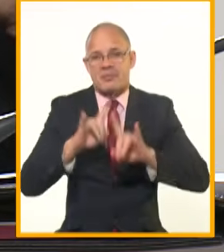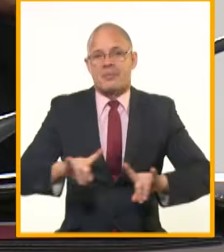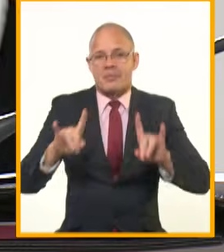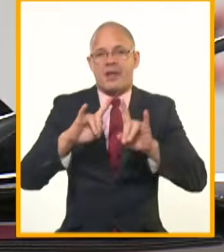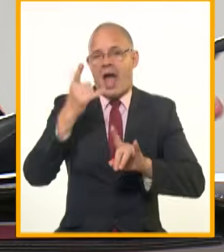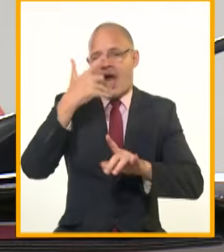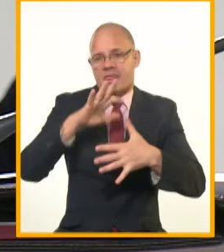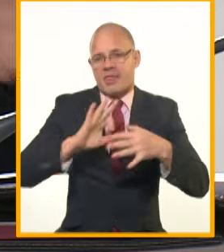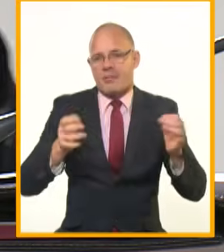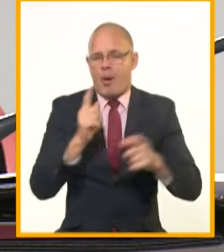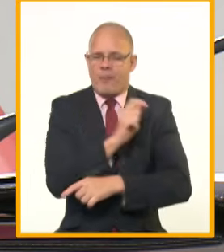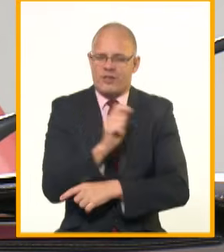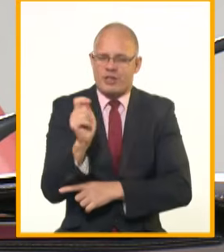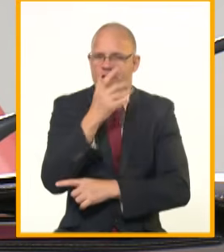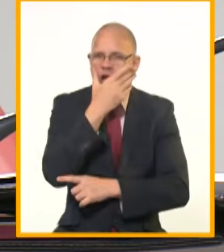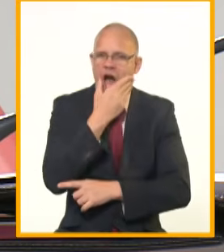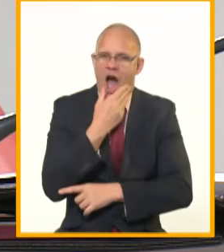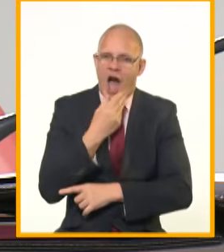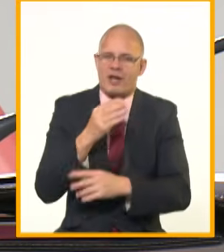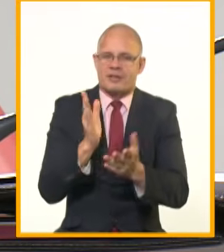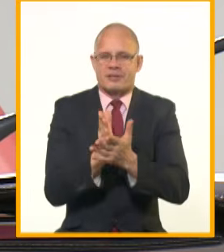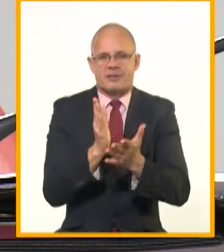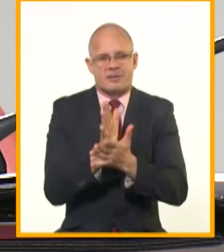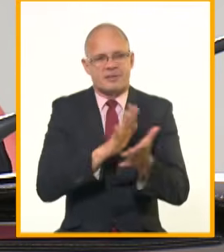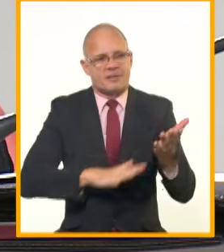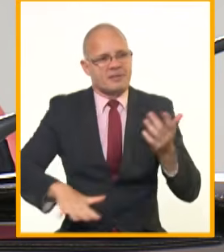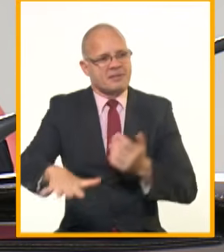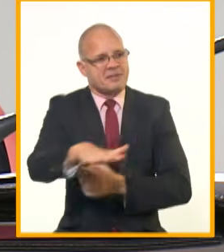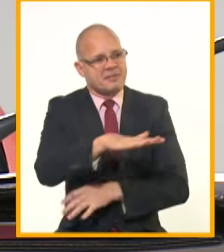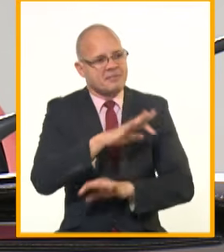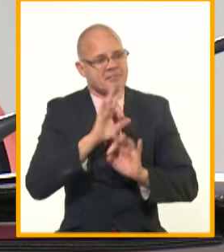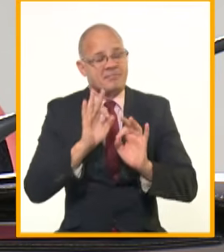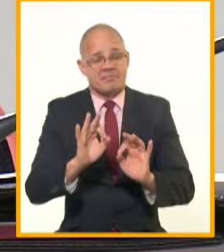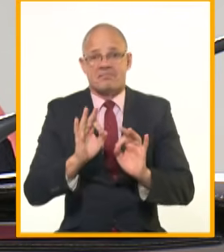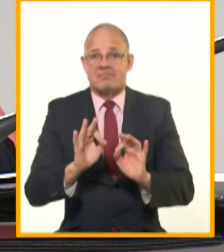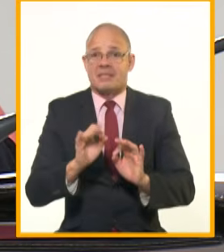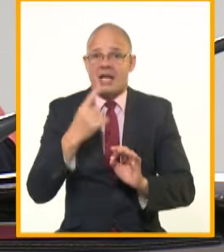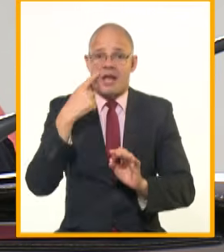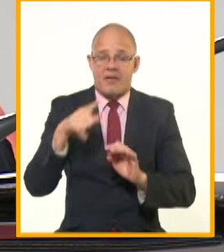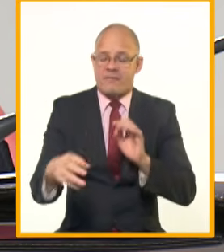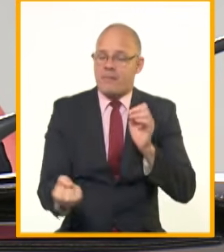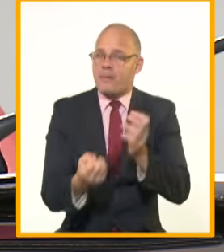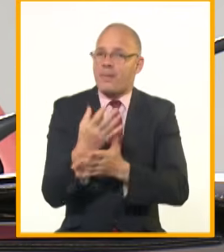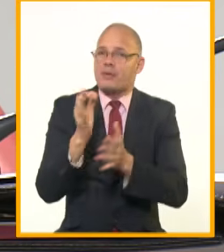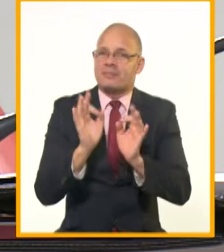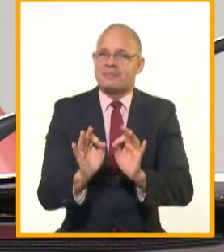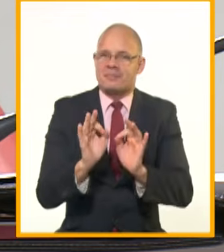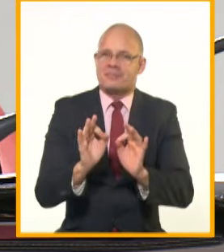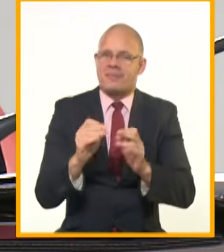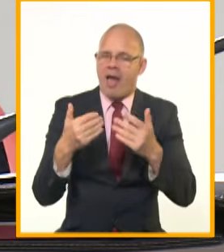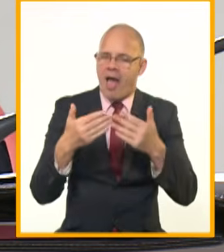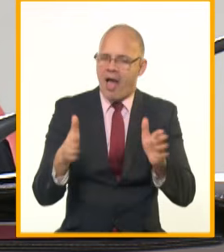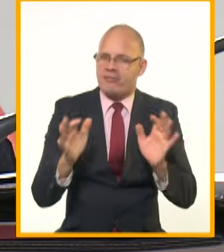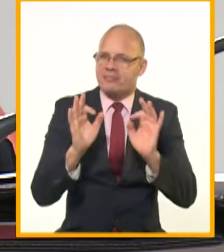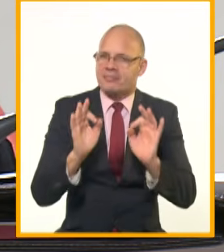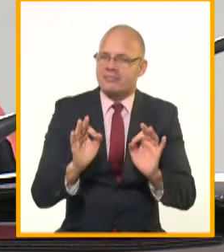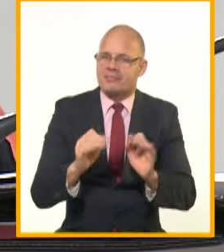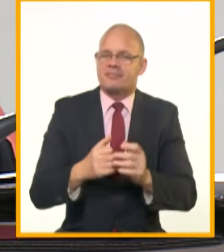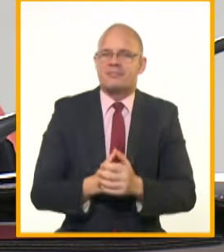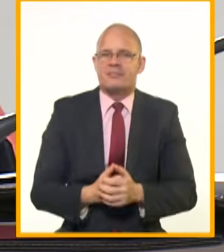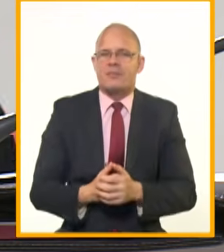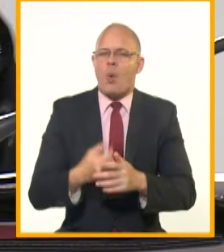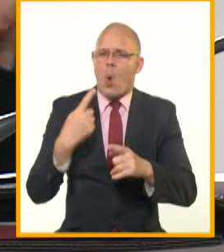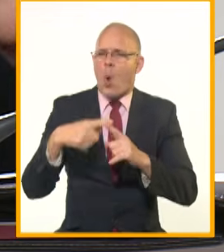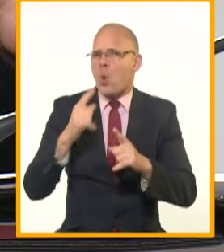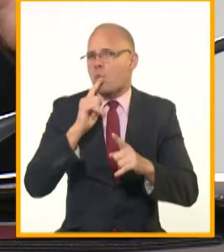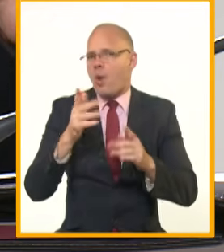jóvenes, con sus jóvenes estudiantes, que es fruto directo de la creación de esta provincia, como lo son también los